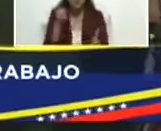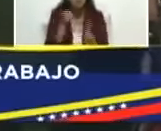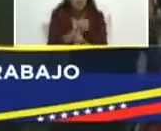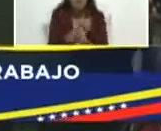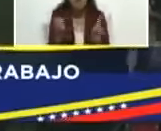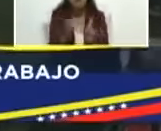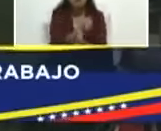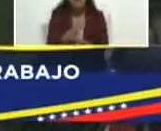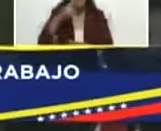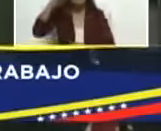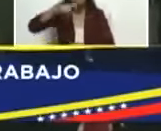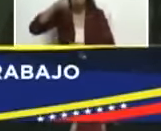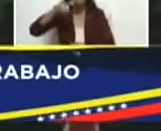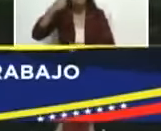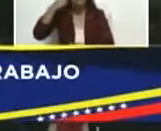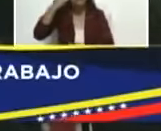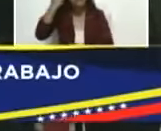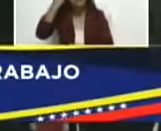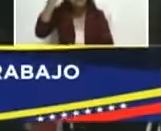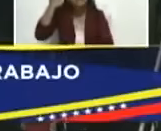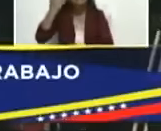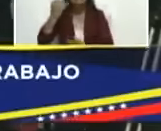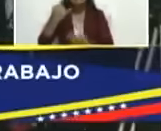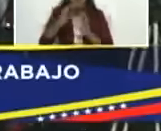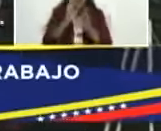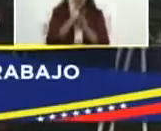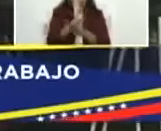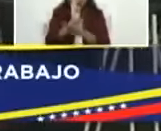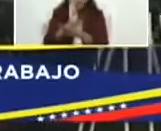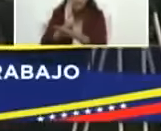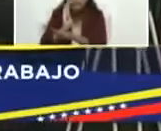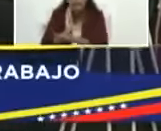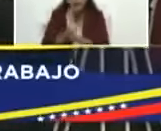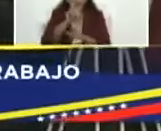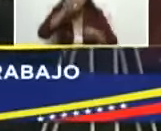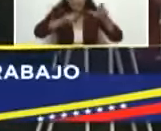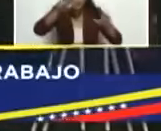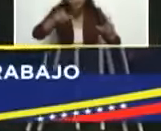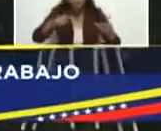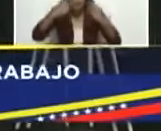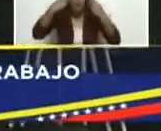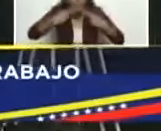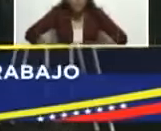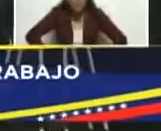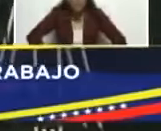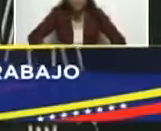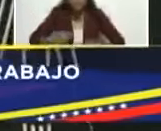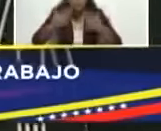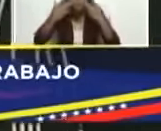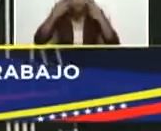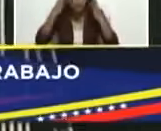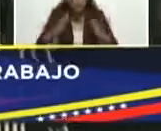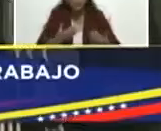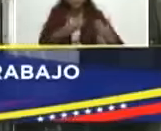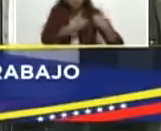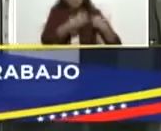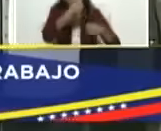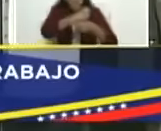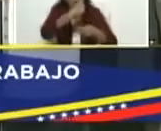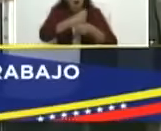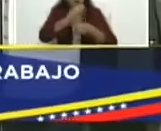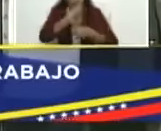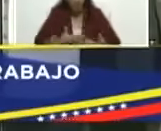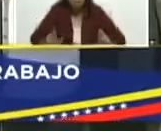la necesidad de preservar con cuidado, con buenos oficios, con